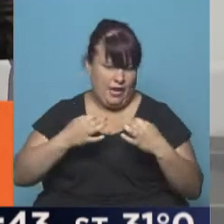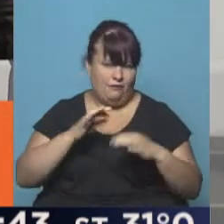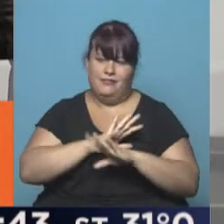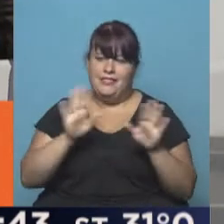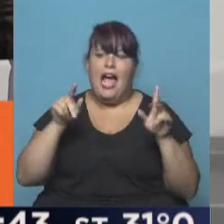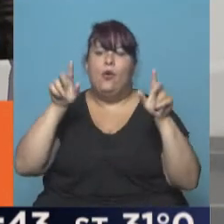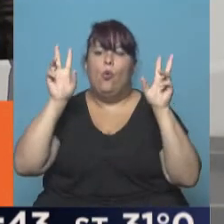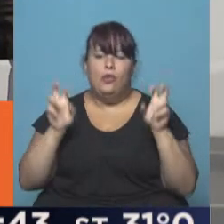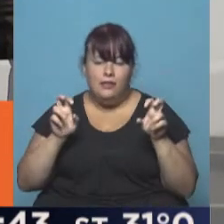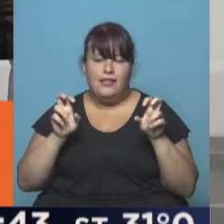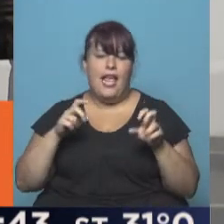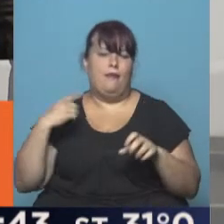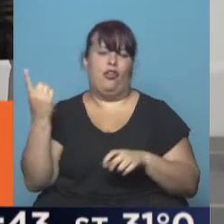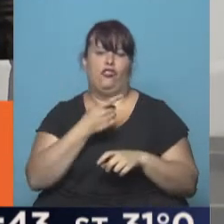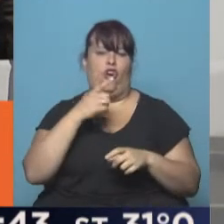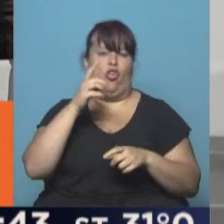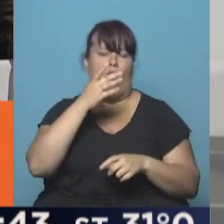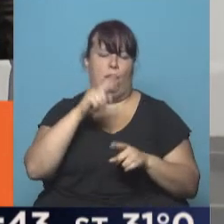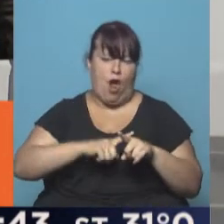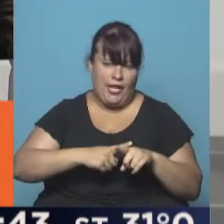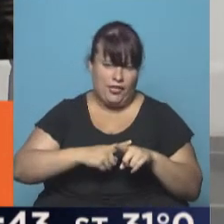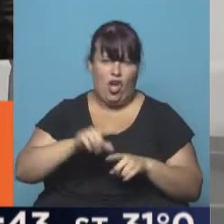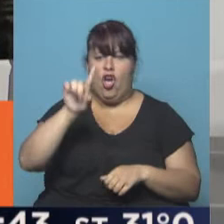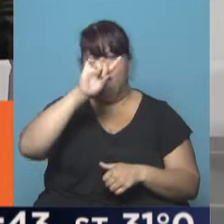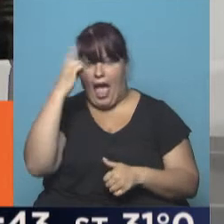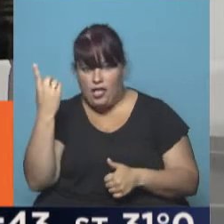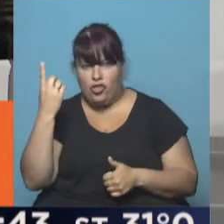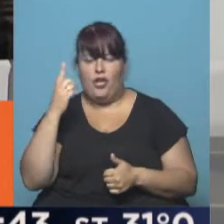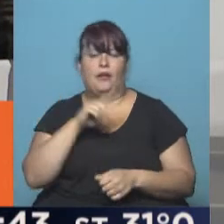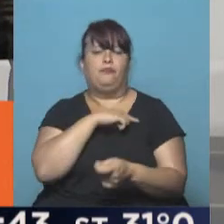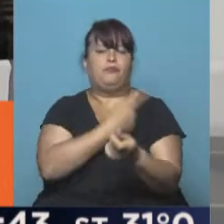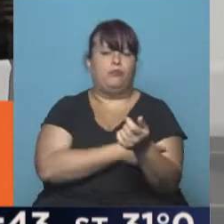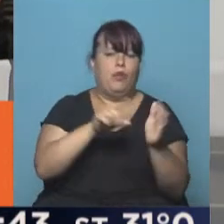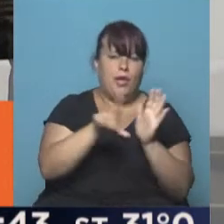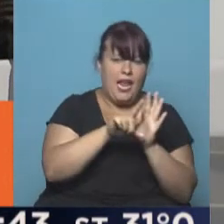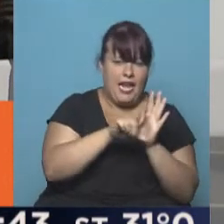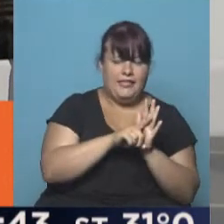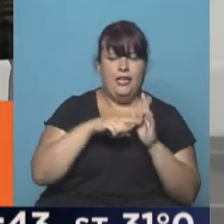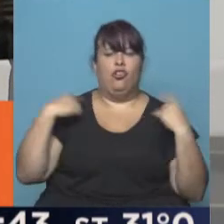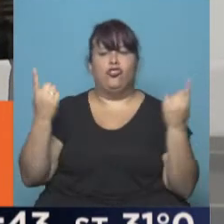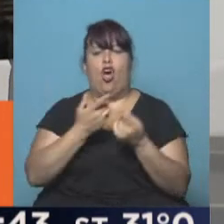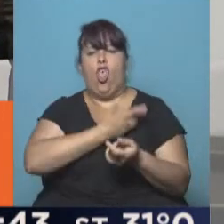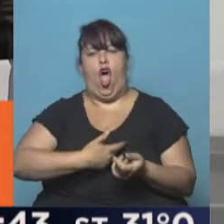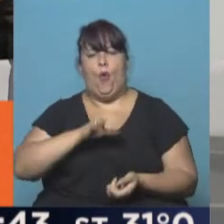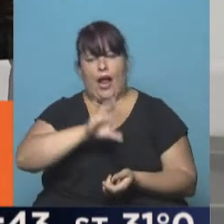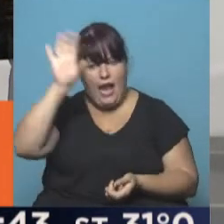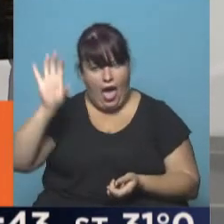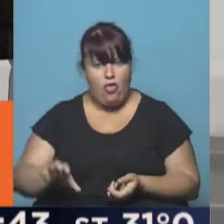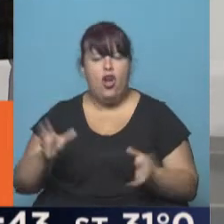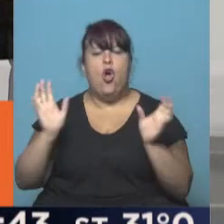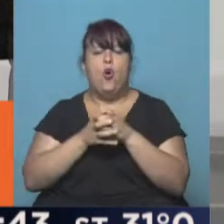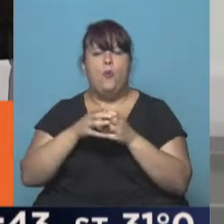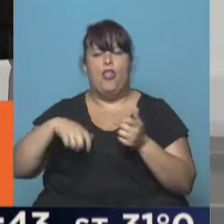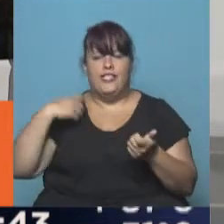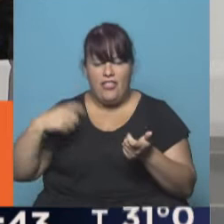es una cuestión de toda la dirigencia nacional, del Poder Legislativo, de todos los gobernadores, de las